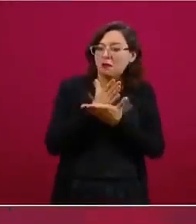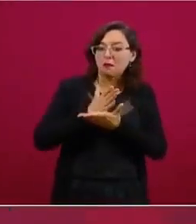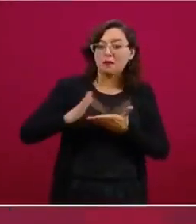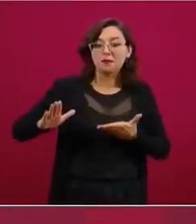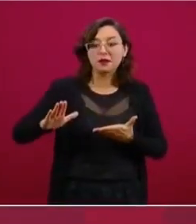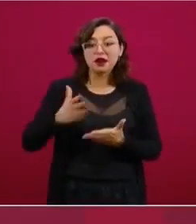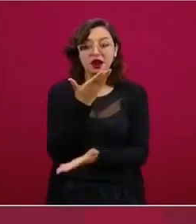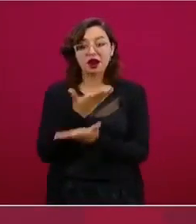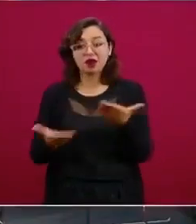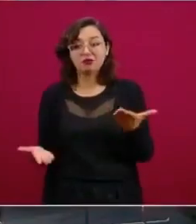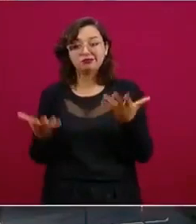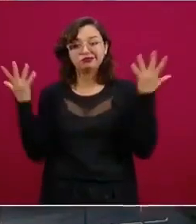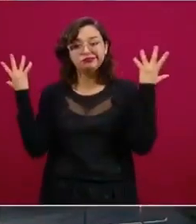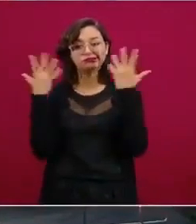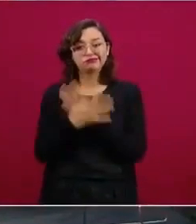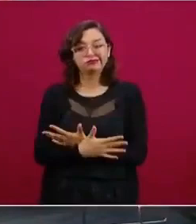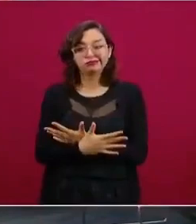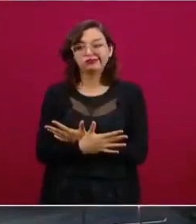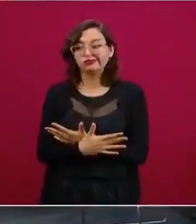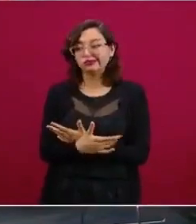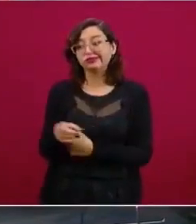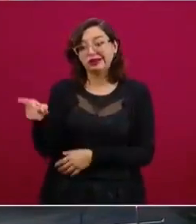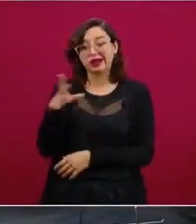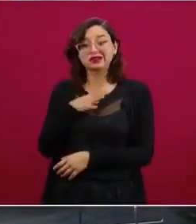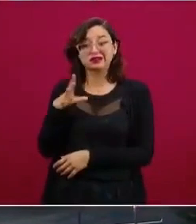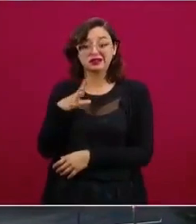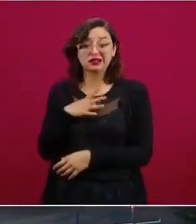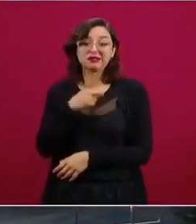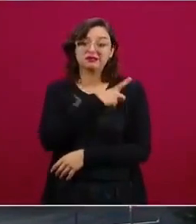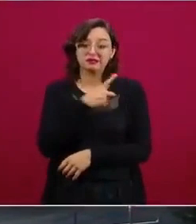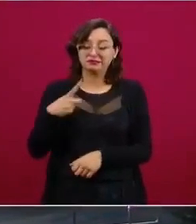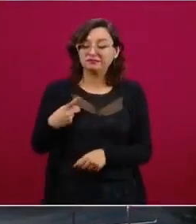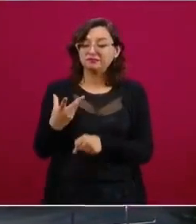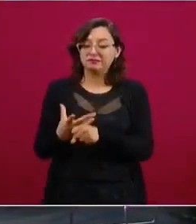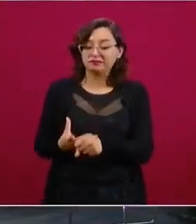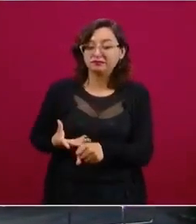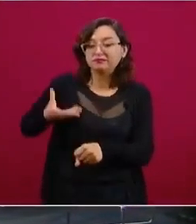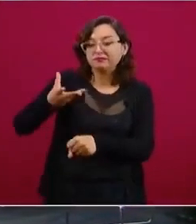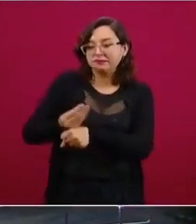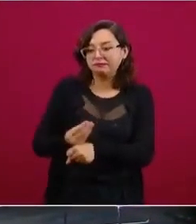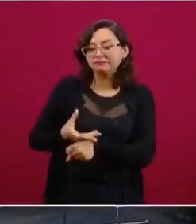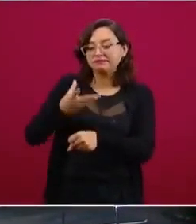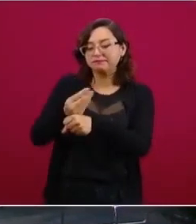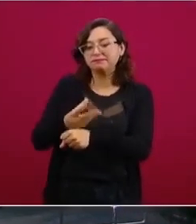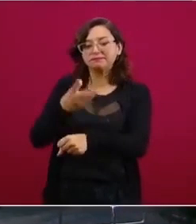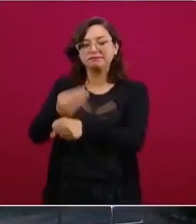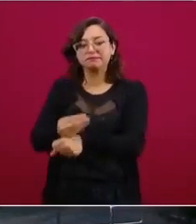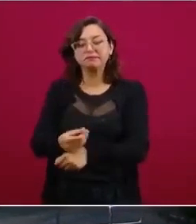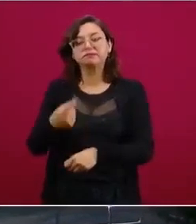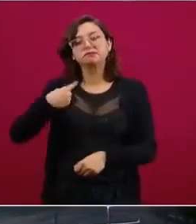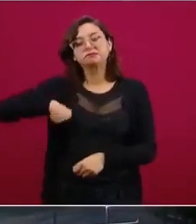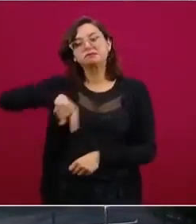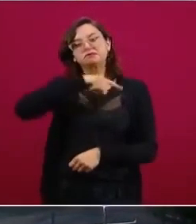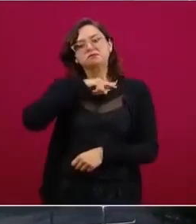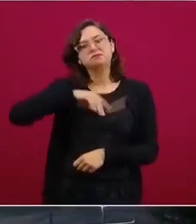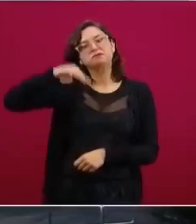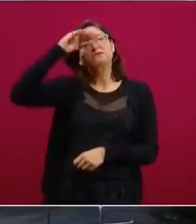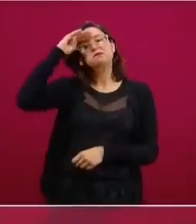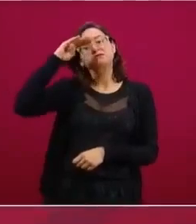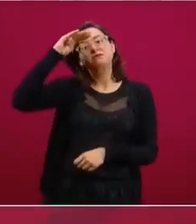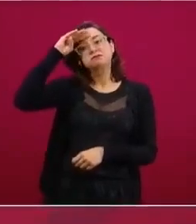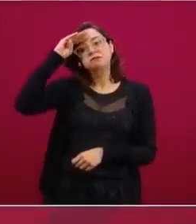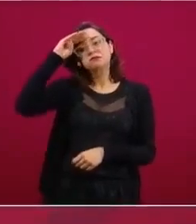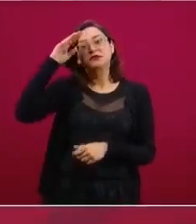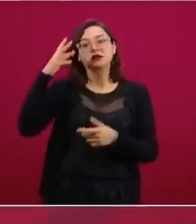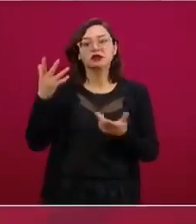esa realidad existe. Y entonces tenemos que hacer las adaptaciones pertinentes. Por eso decía yo hace un rato que no debemos pensar que los modelos